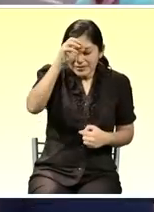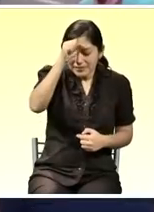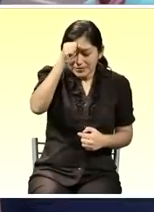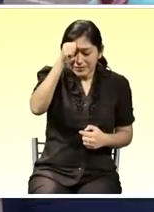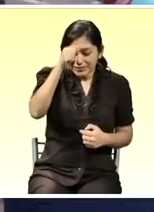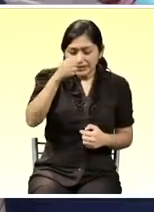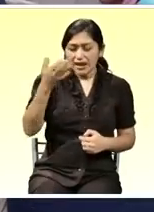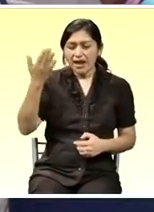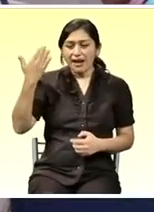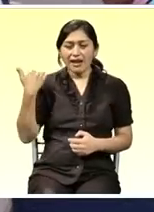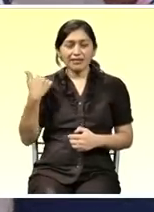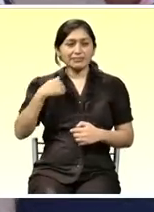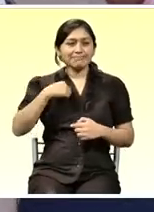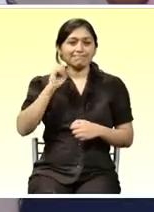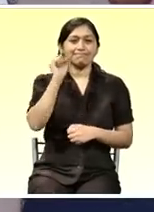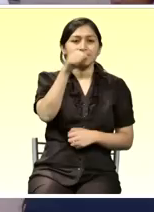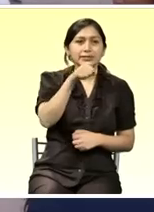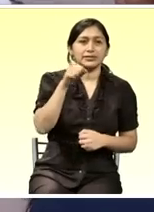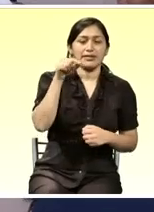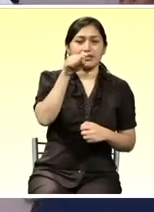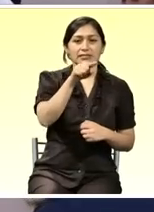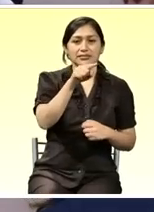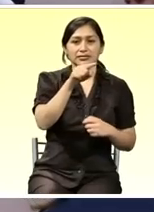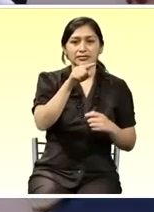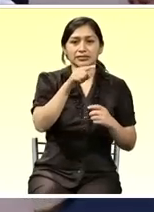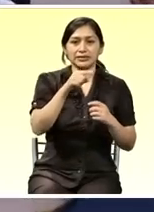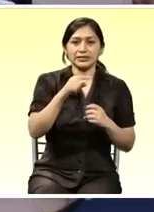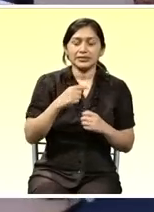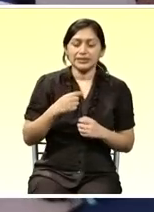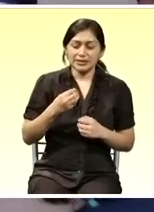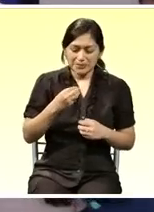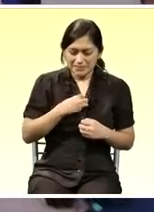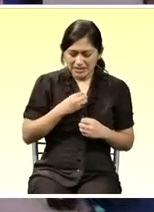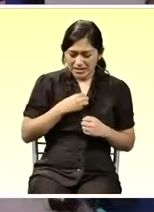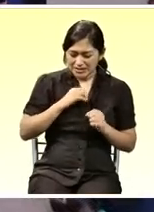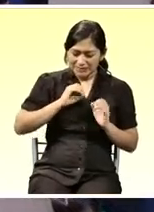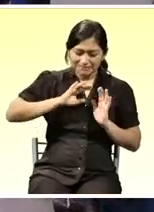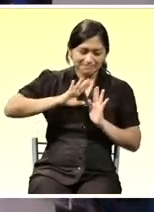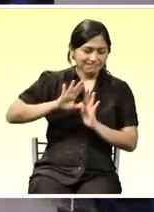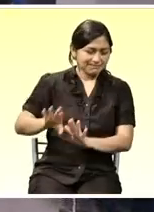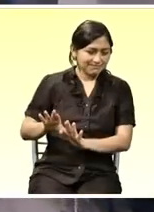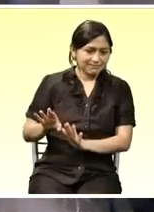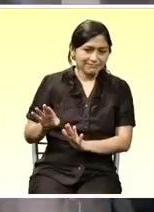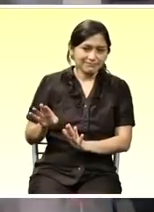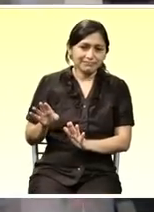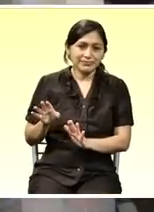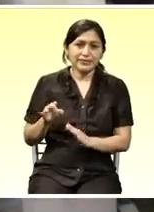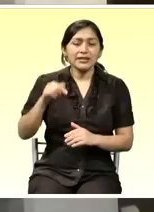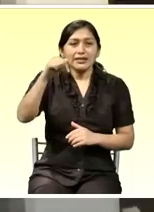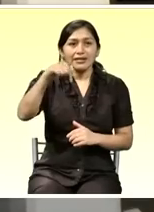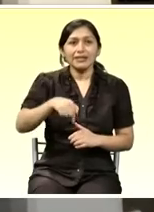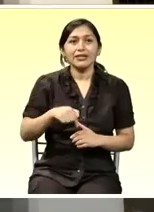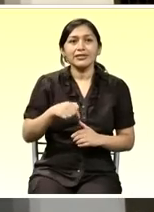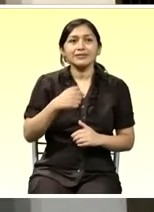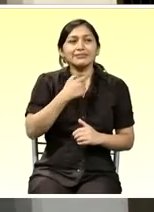tan mezquinamente. Aborrezco mi pecado más que todo mal. Y ahora,